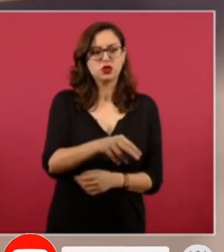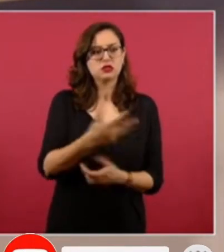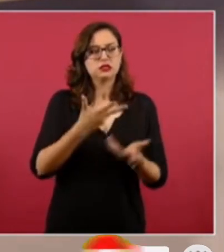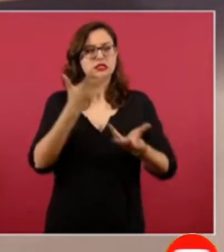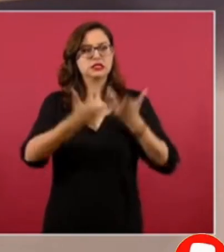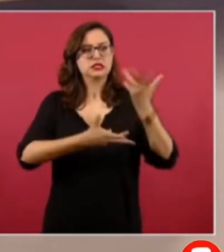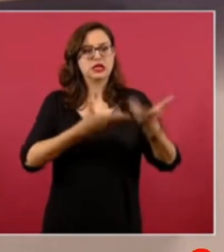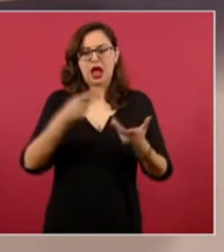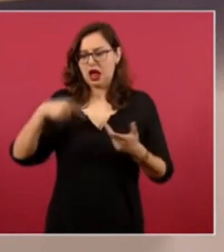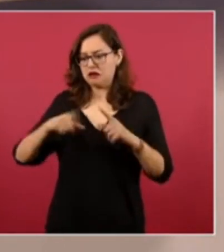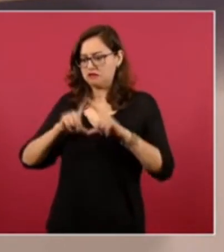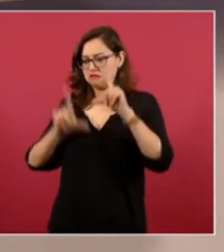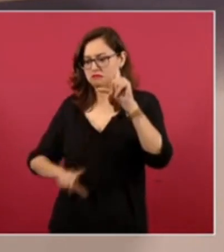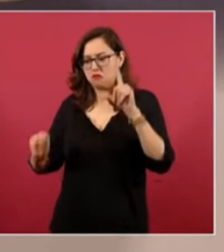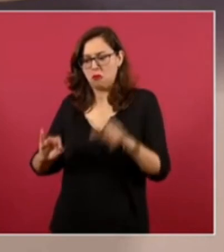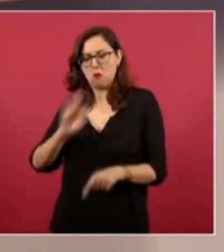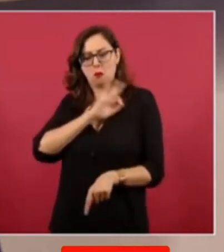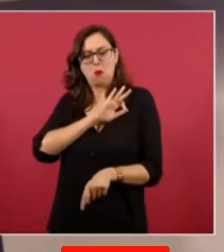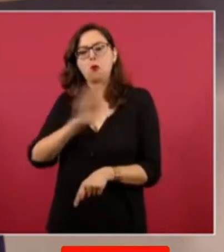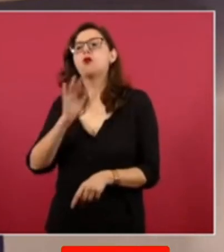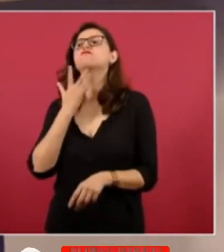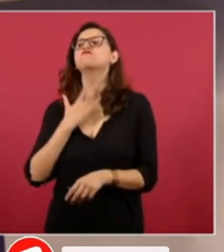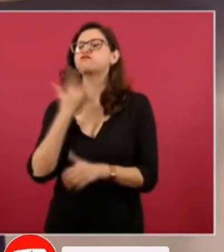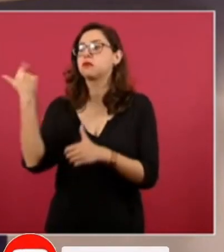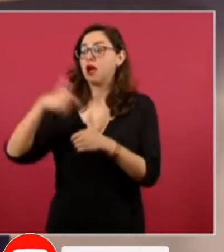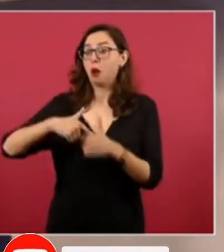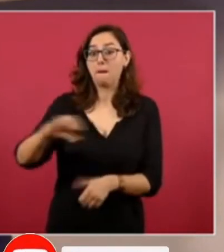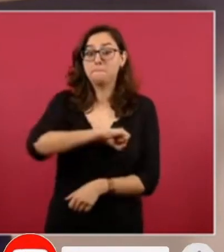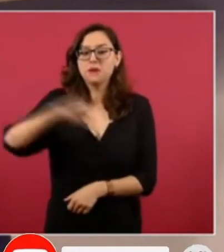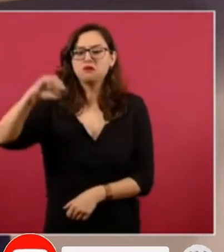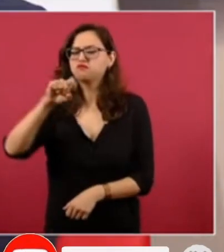de subsidiar el precio de los combustibles.